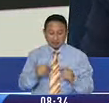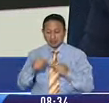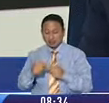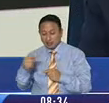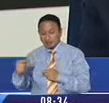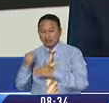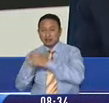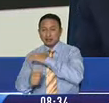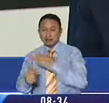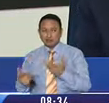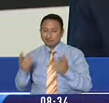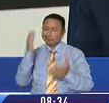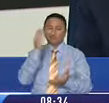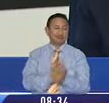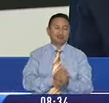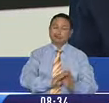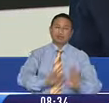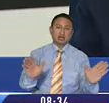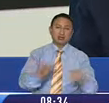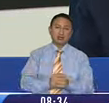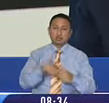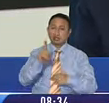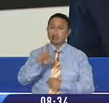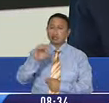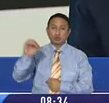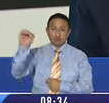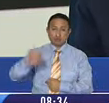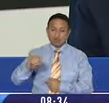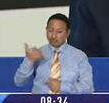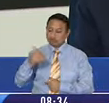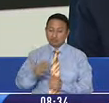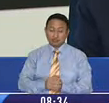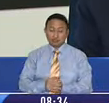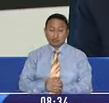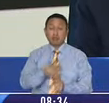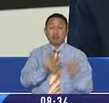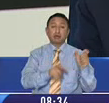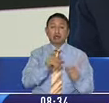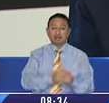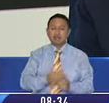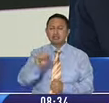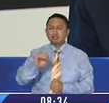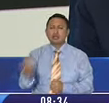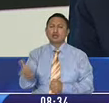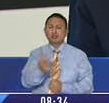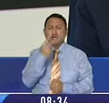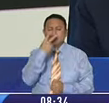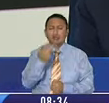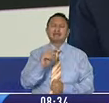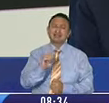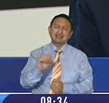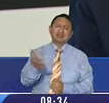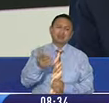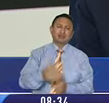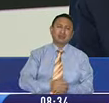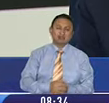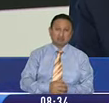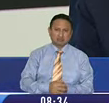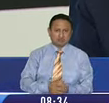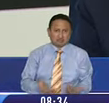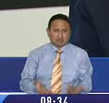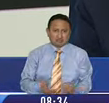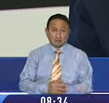funcione. Esto se va a acabar. Se tiene que operar el metro al 100%. No se puede jugar con la expectativa del quiteño. En